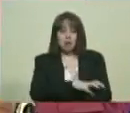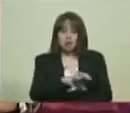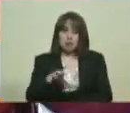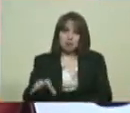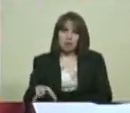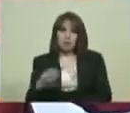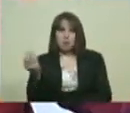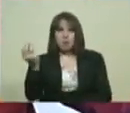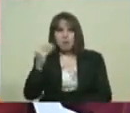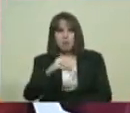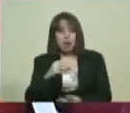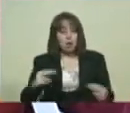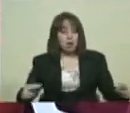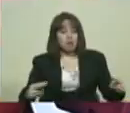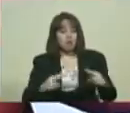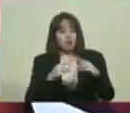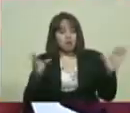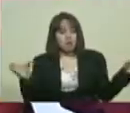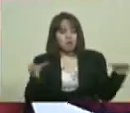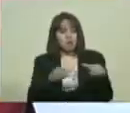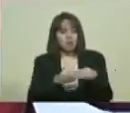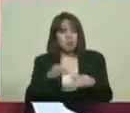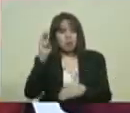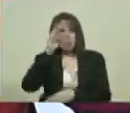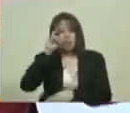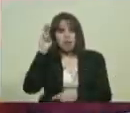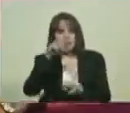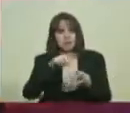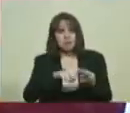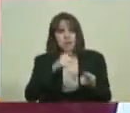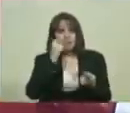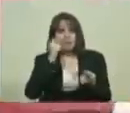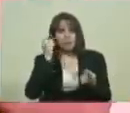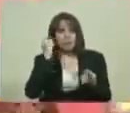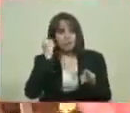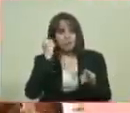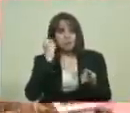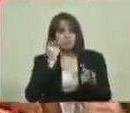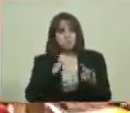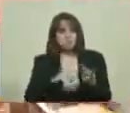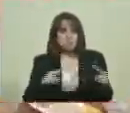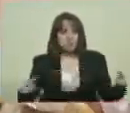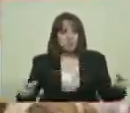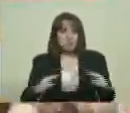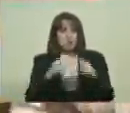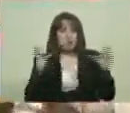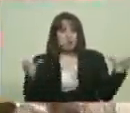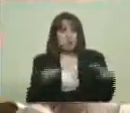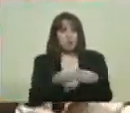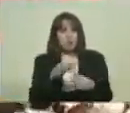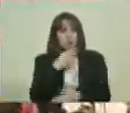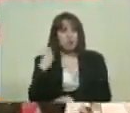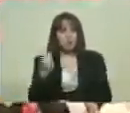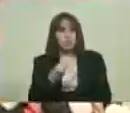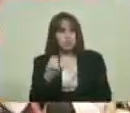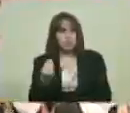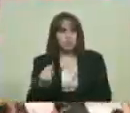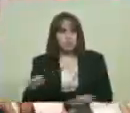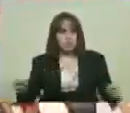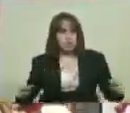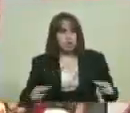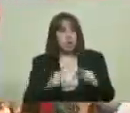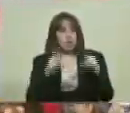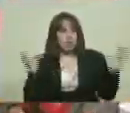de los encuentros sectoriales con los maestros, las maestras, encuentros sectoriales con la juventud,